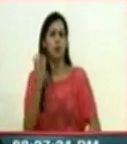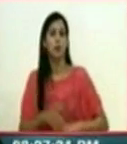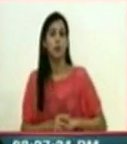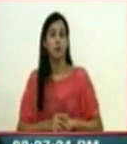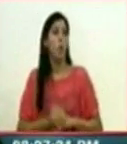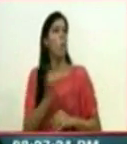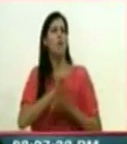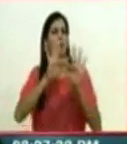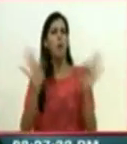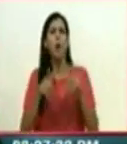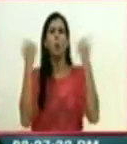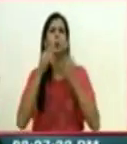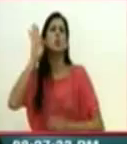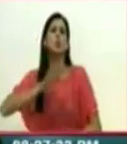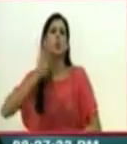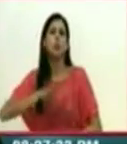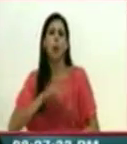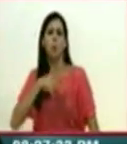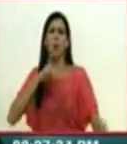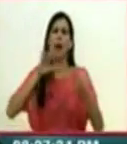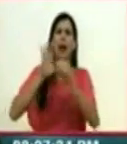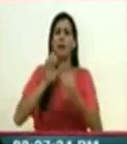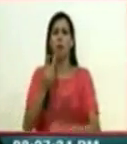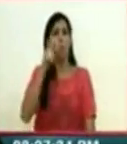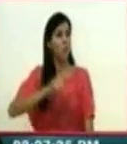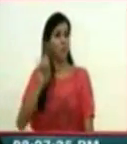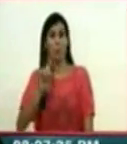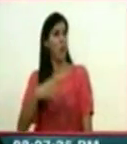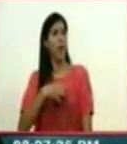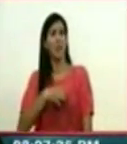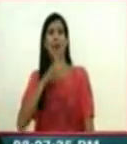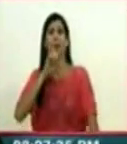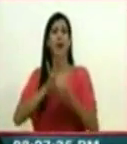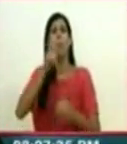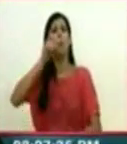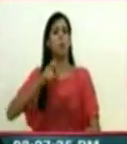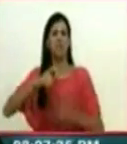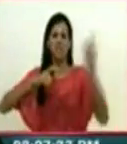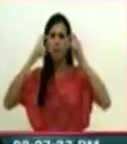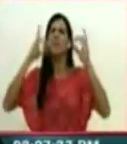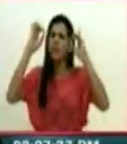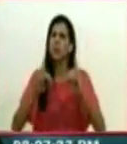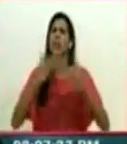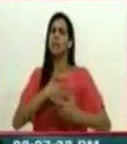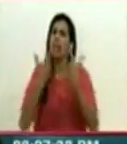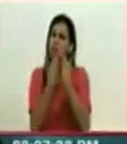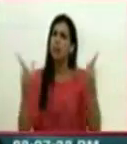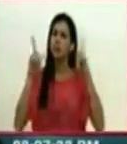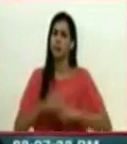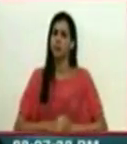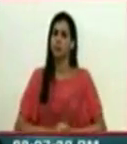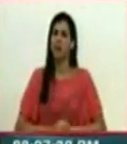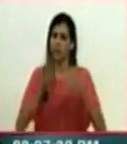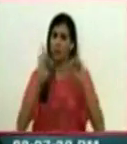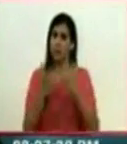de propaganda sucia callar la voz del pueblo venezolano, del pueblo chavista, que está determinado a ser libre, está